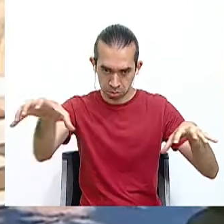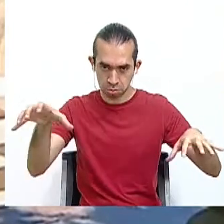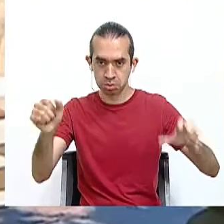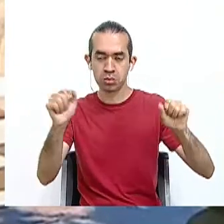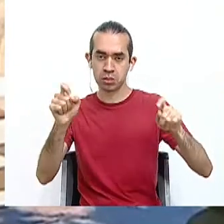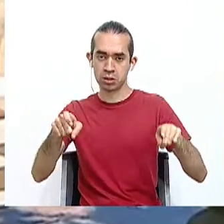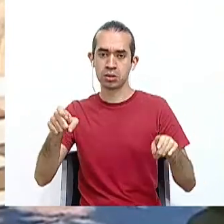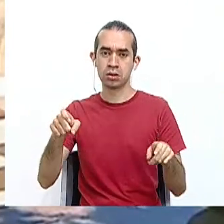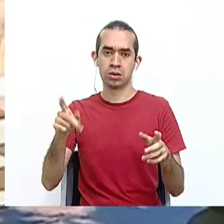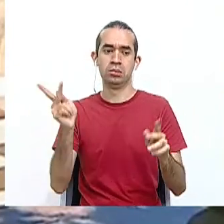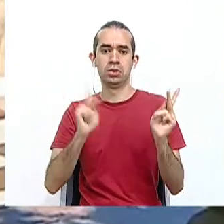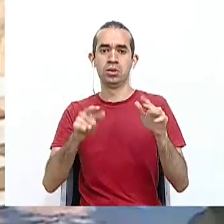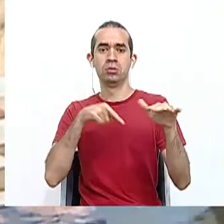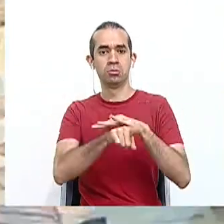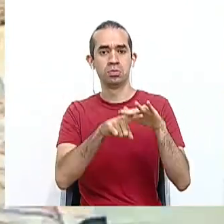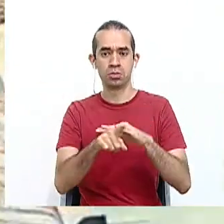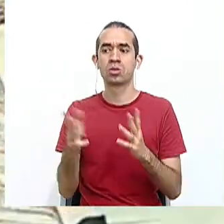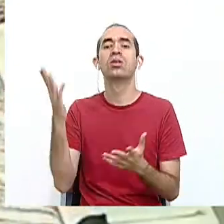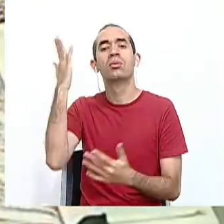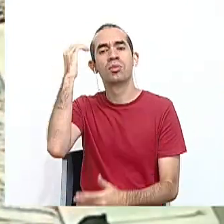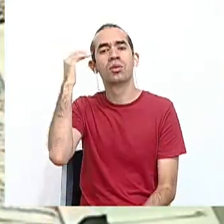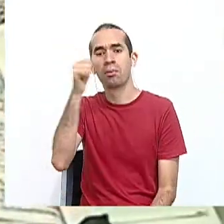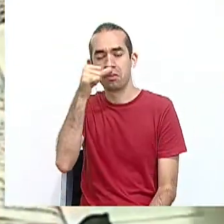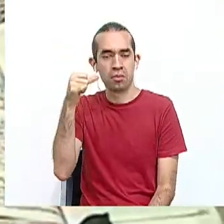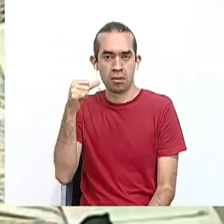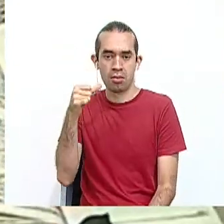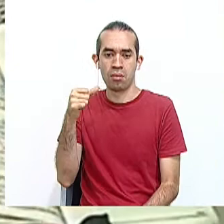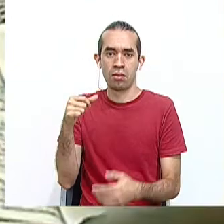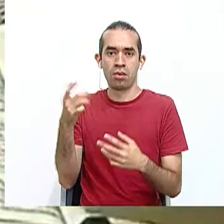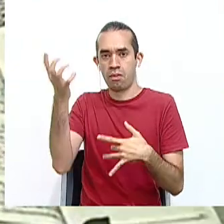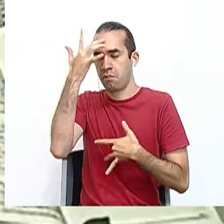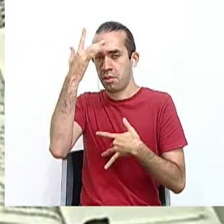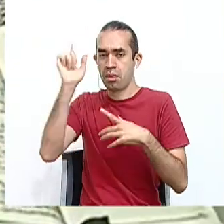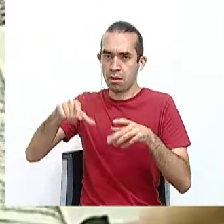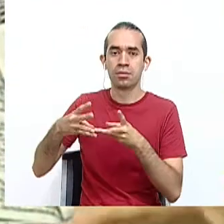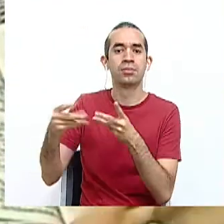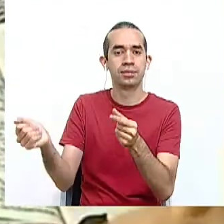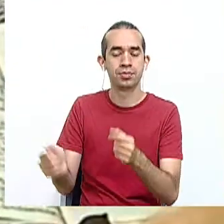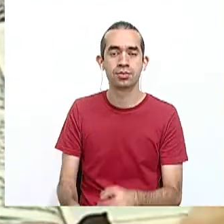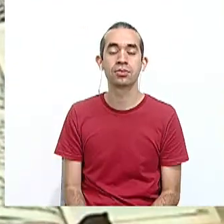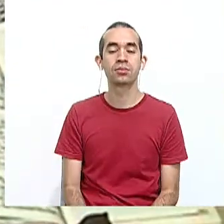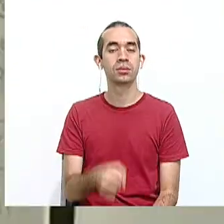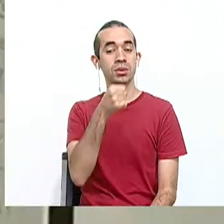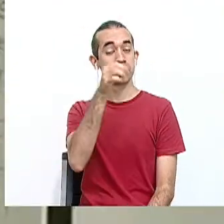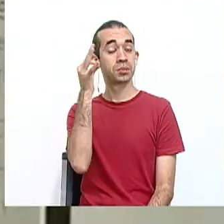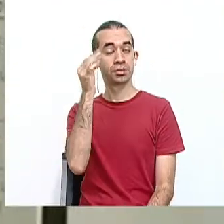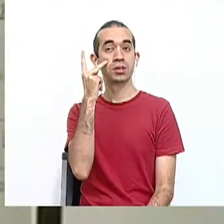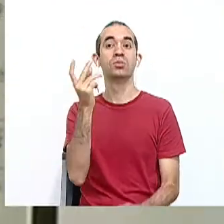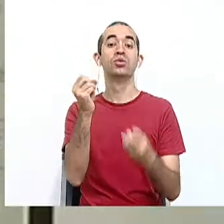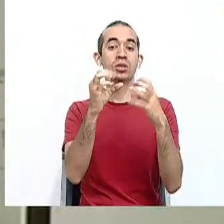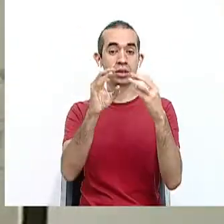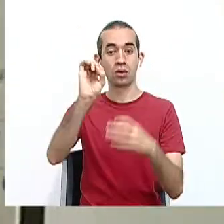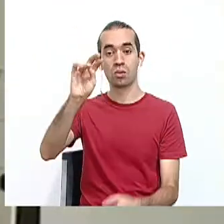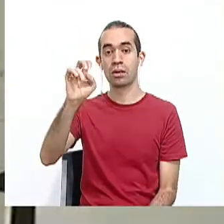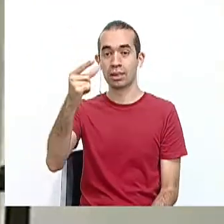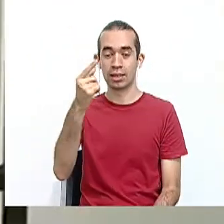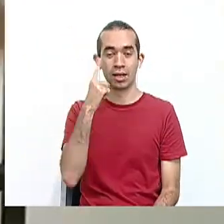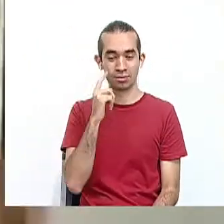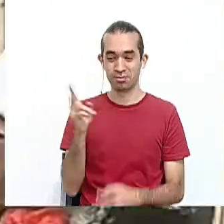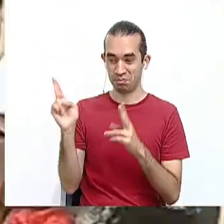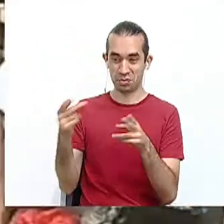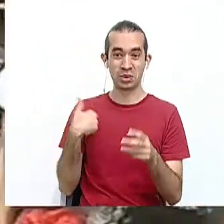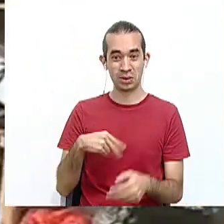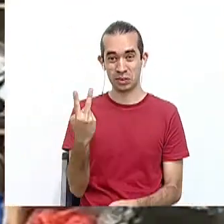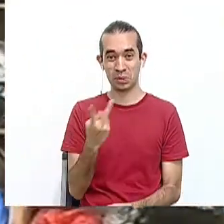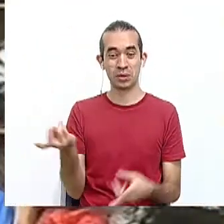lo ocupan para salir de la enfermedad de la droga, ¿verdad? Por otro lado, muchas ONGs como esta, donde están José y Joseph,